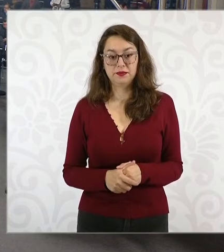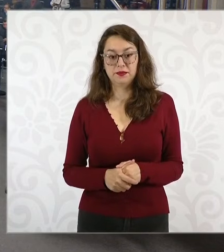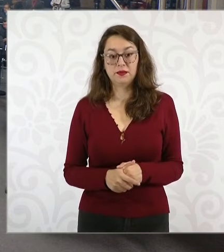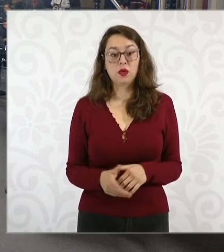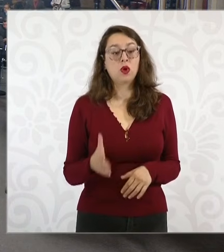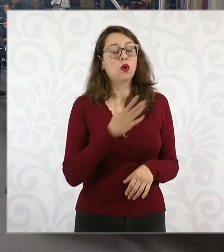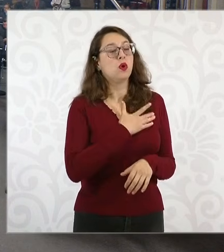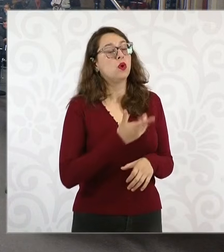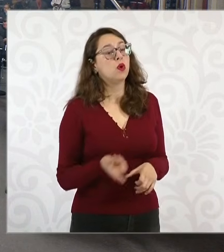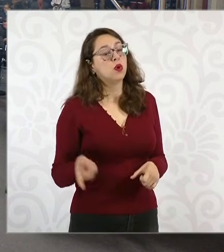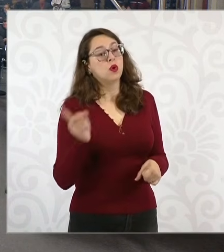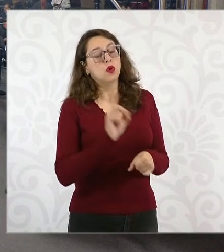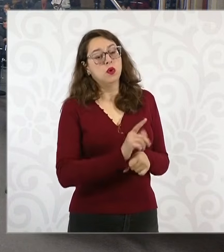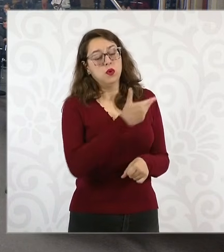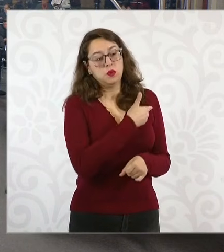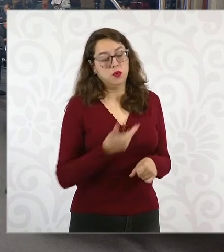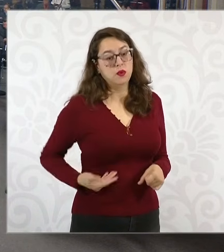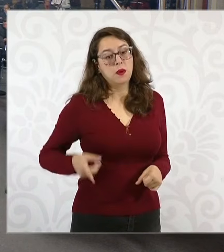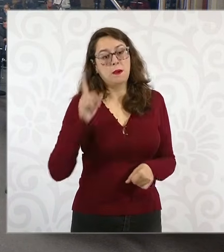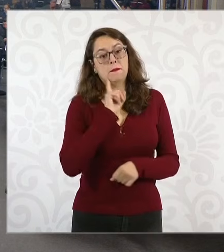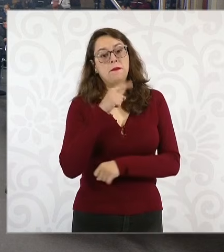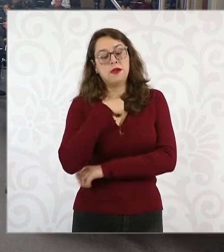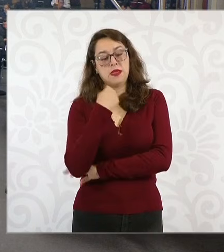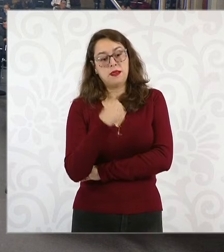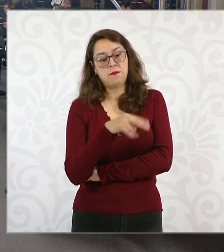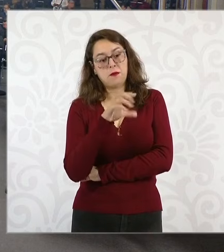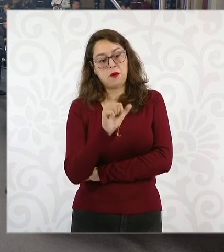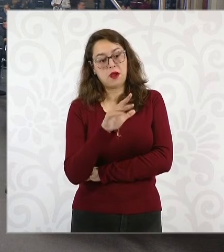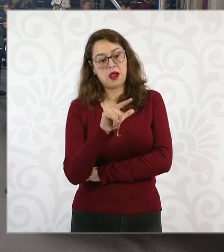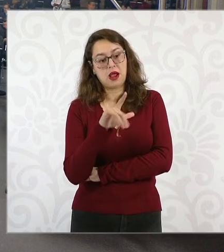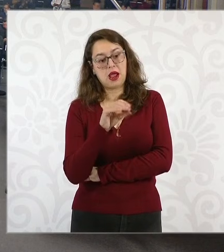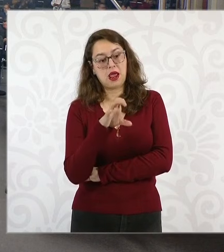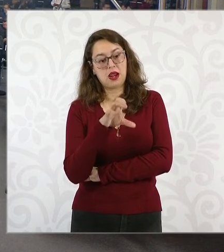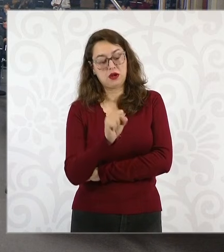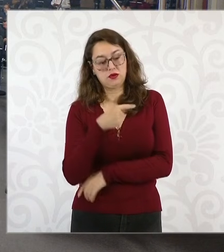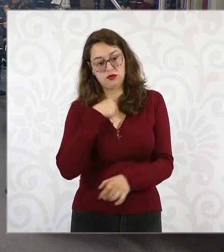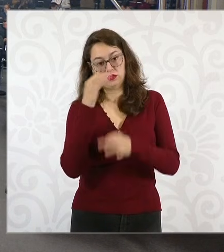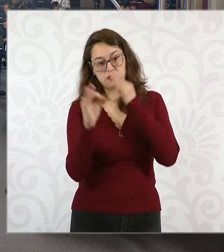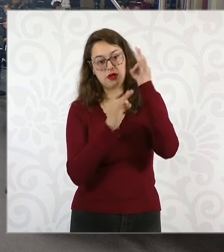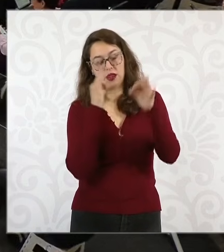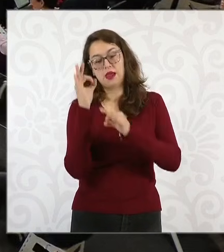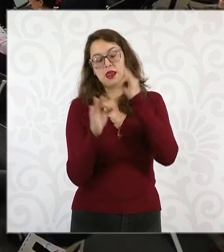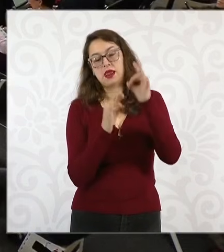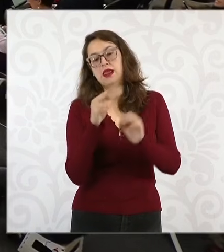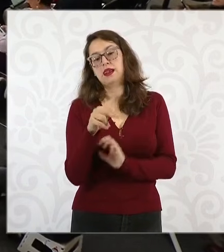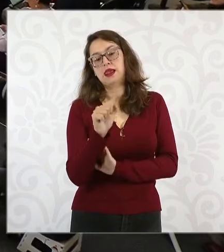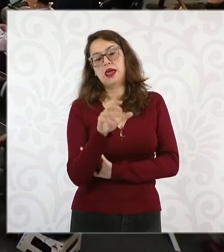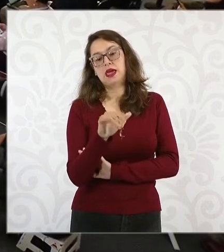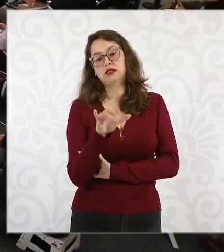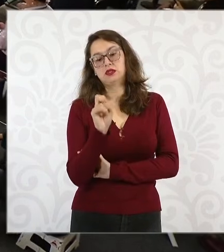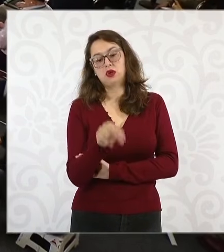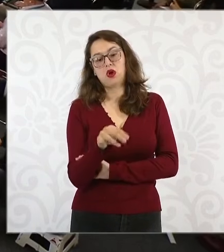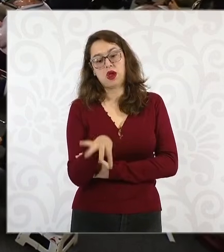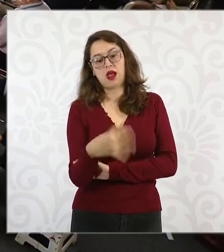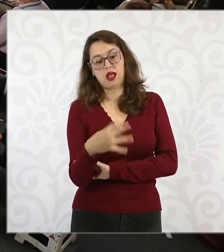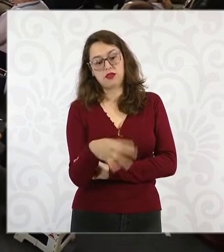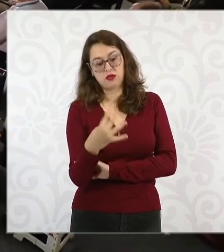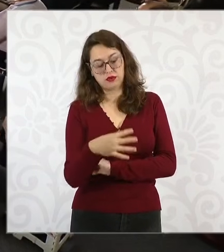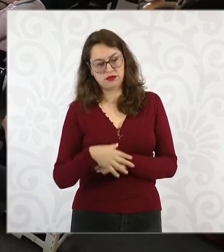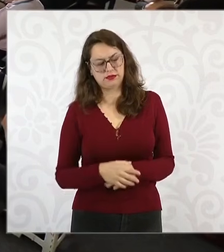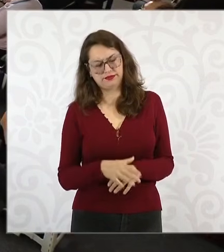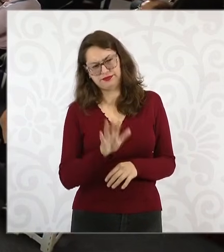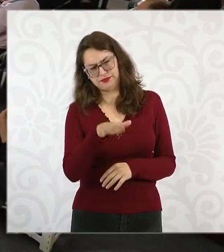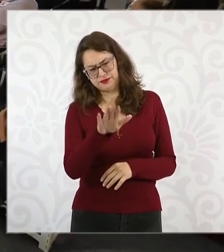Buenos Luego días, vamos Presidenta. Carlos Domínguez, de Nación 14. Preguntarle al director de la Conagua cómo va la construcción